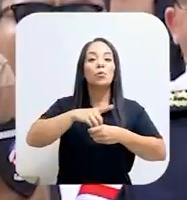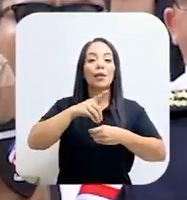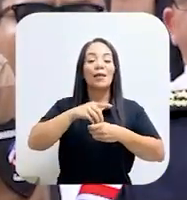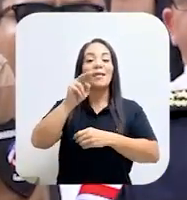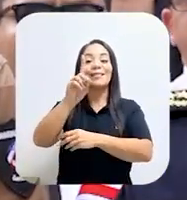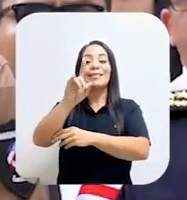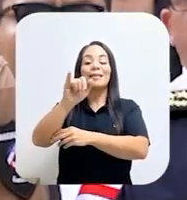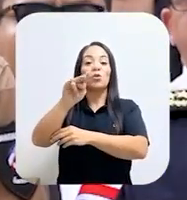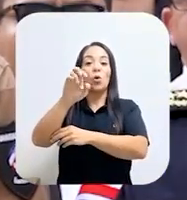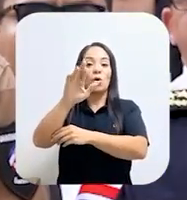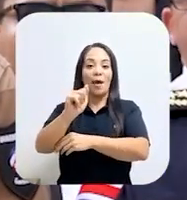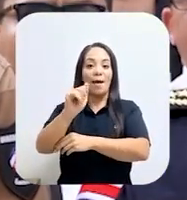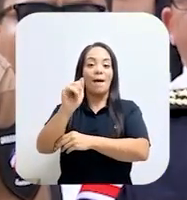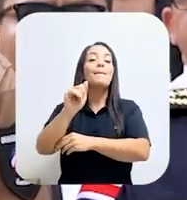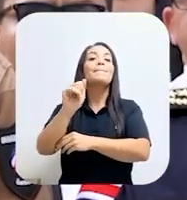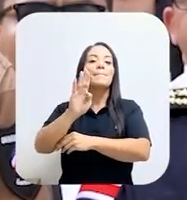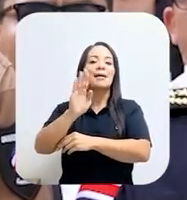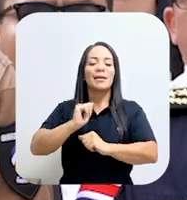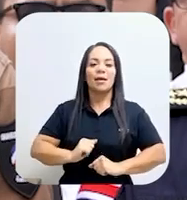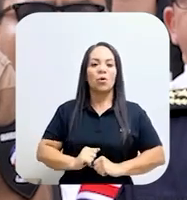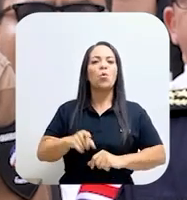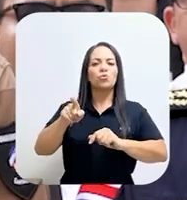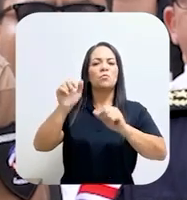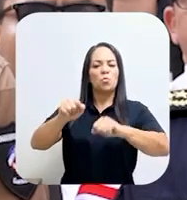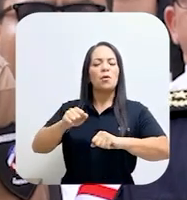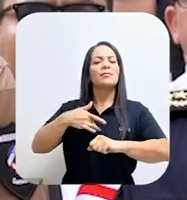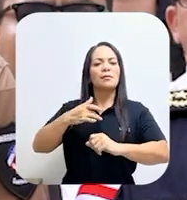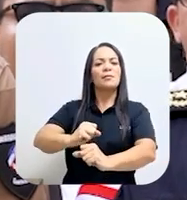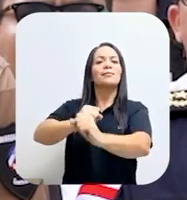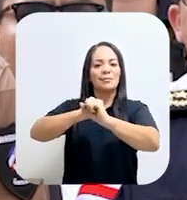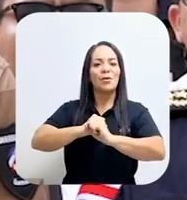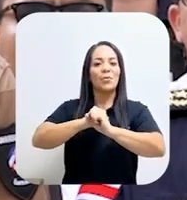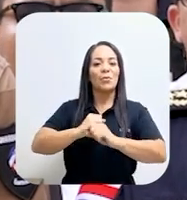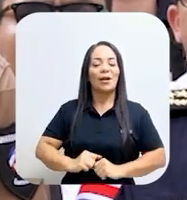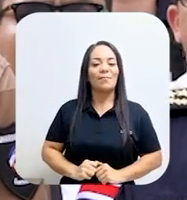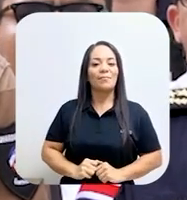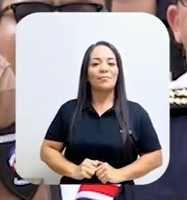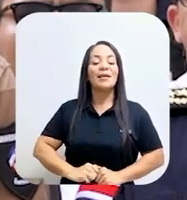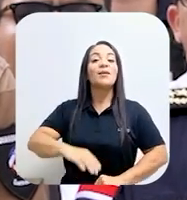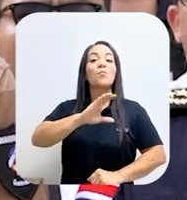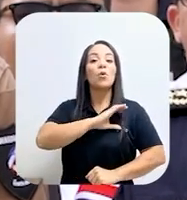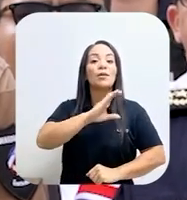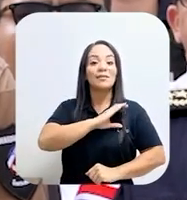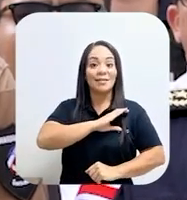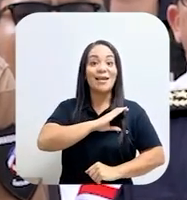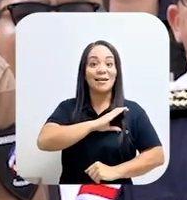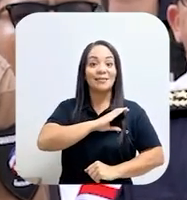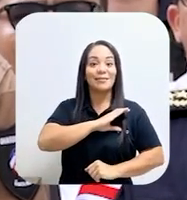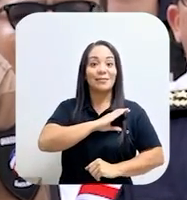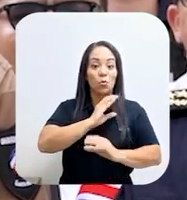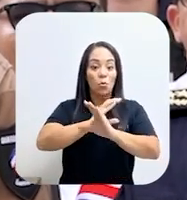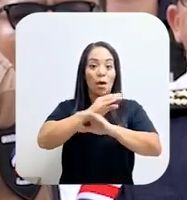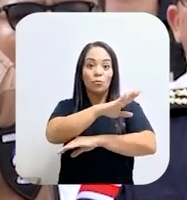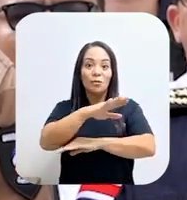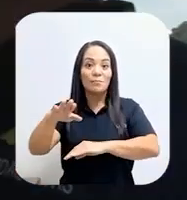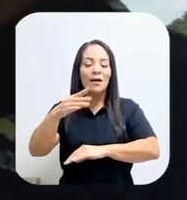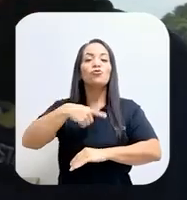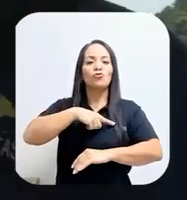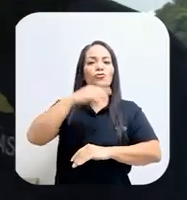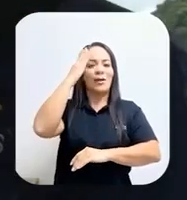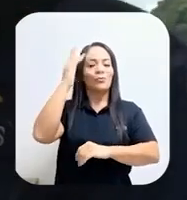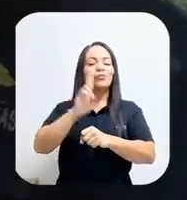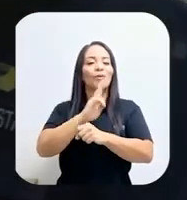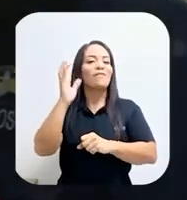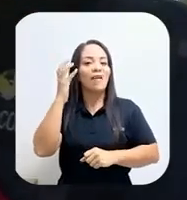Señora diputada Dinora Barquero, puede estar absolutamente segura que los policías de Guardacostas